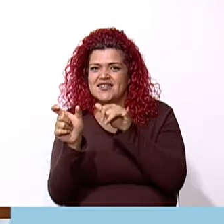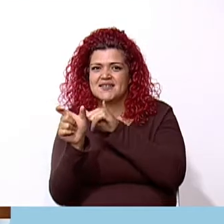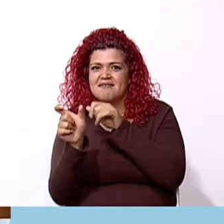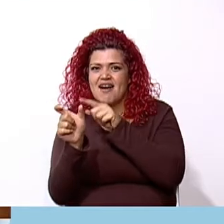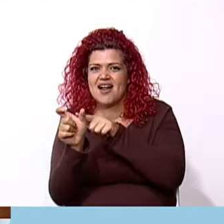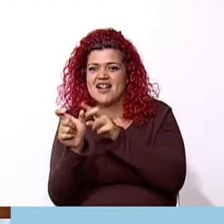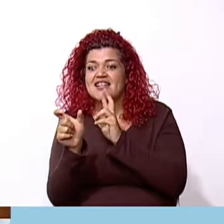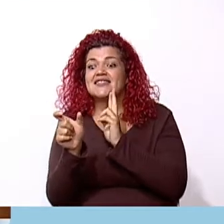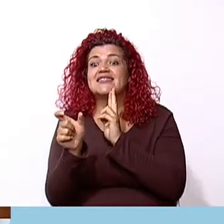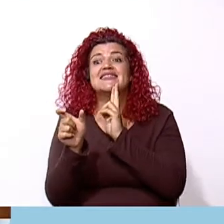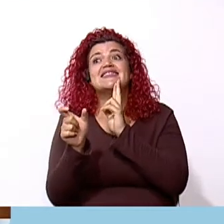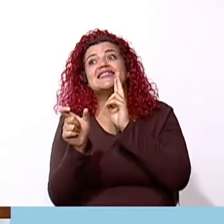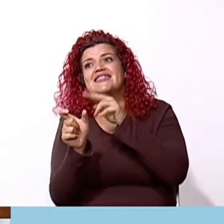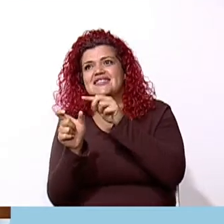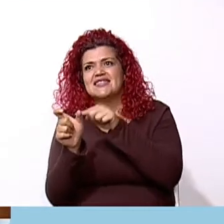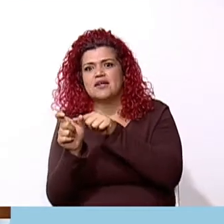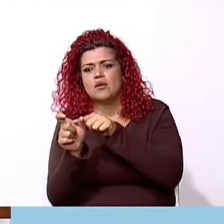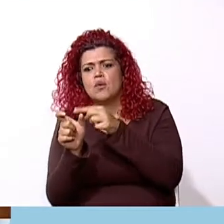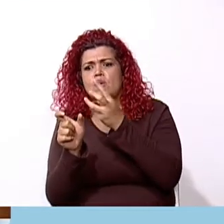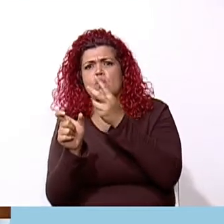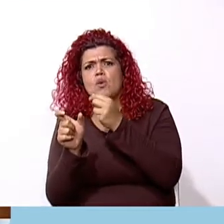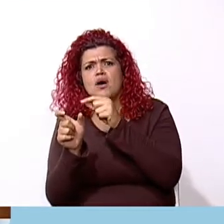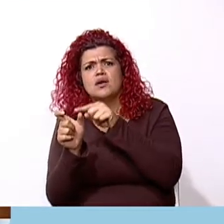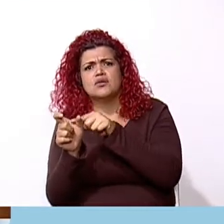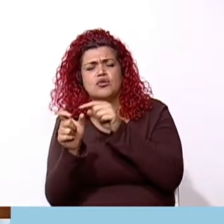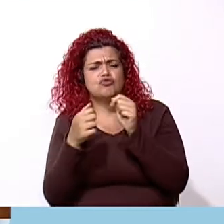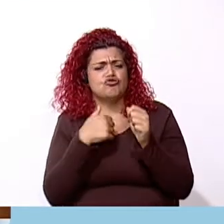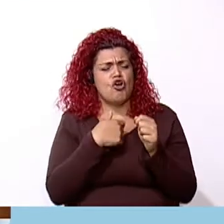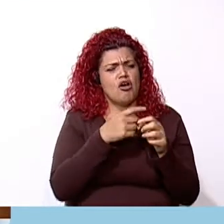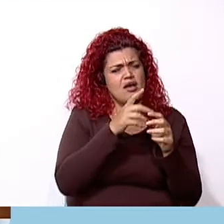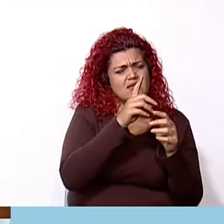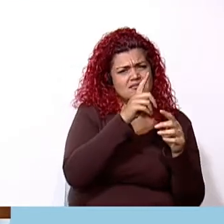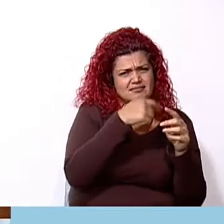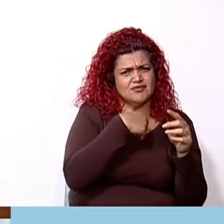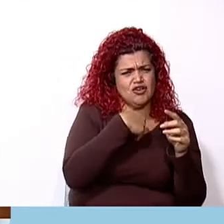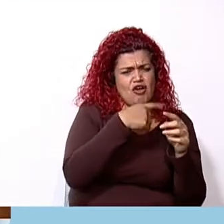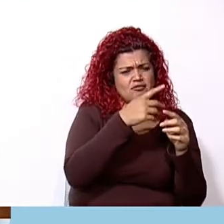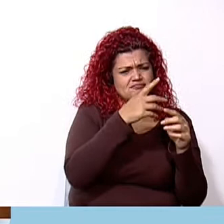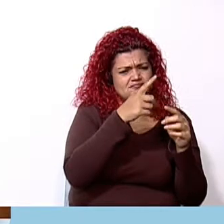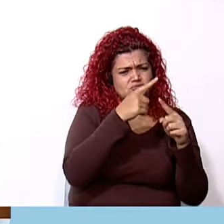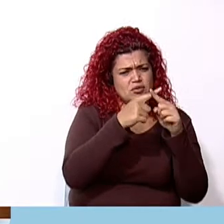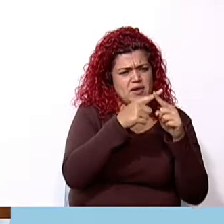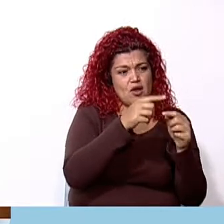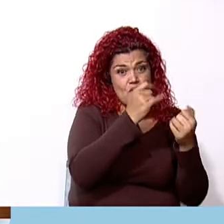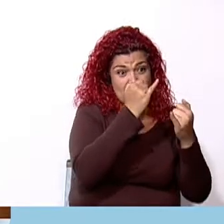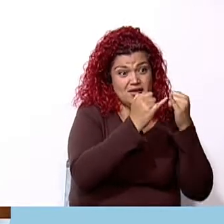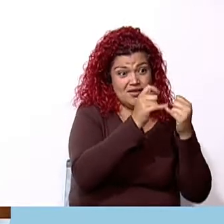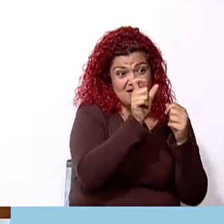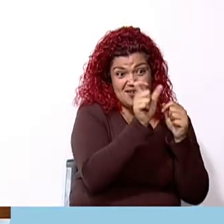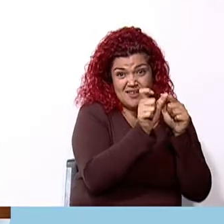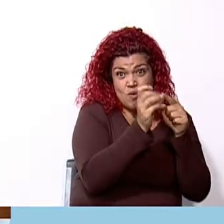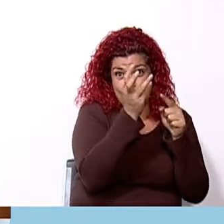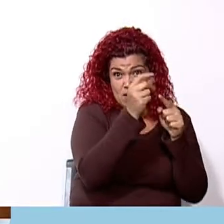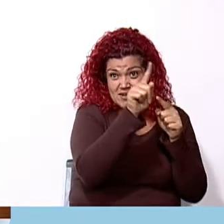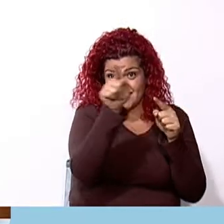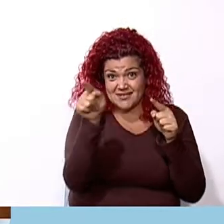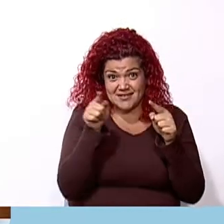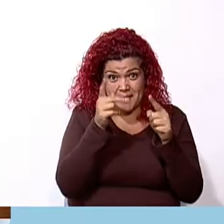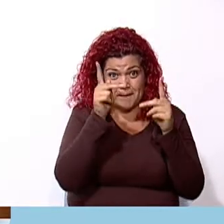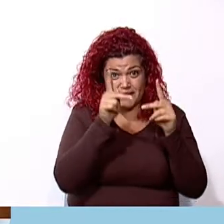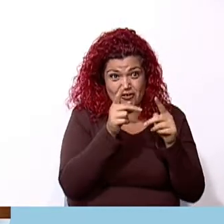como resultado cuando multiplico el divisor y el cociente. En el ejemplo